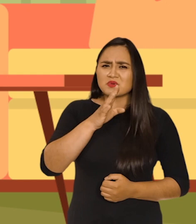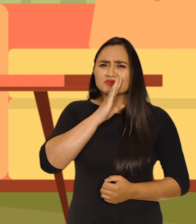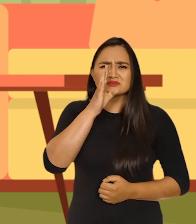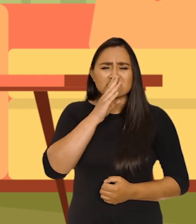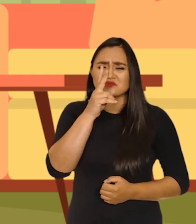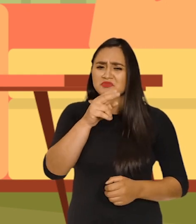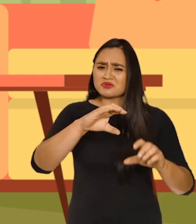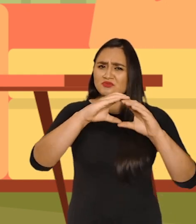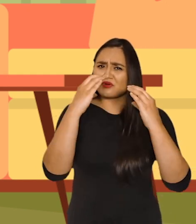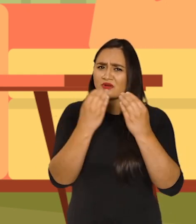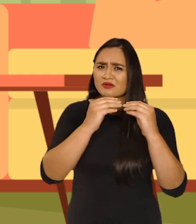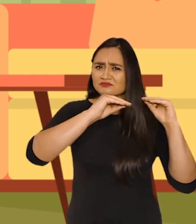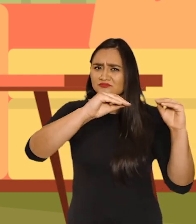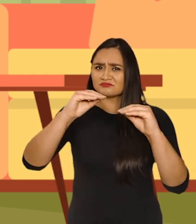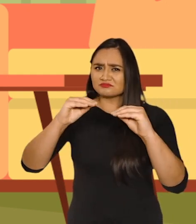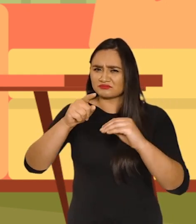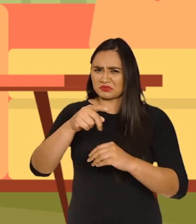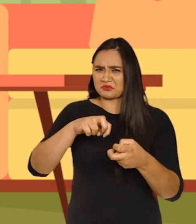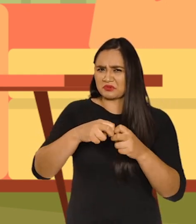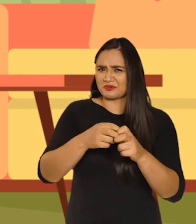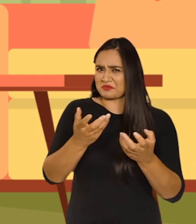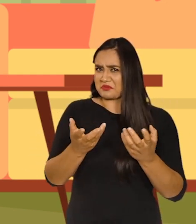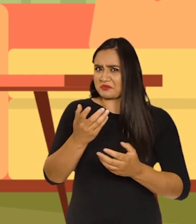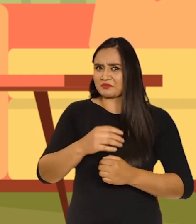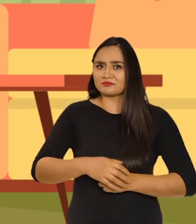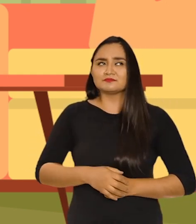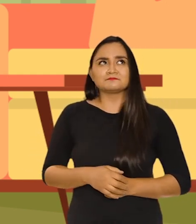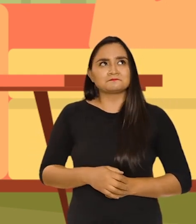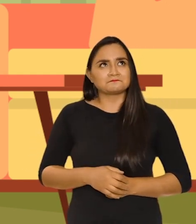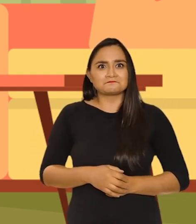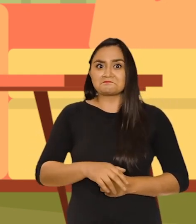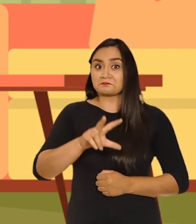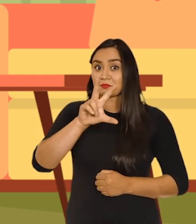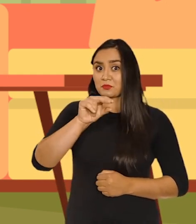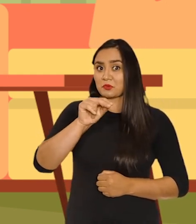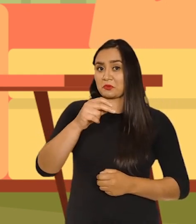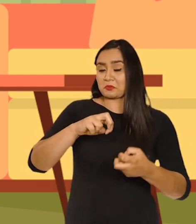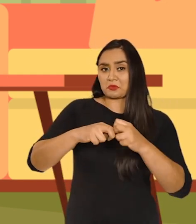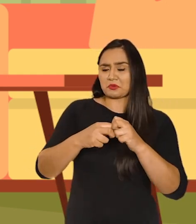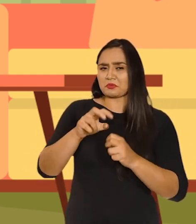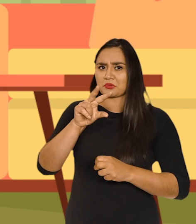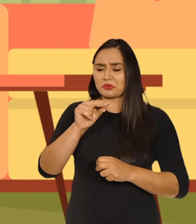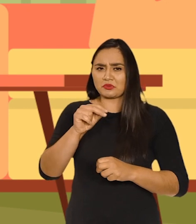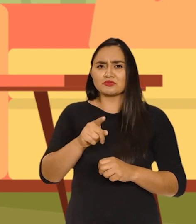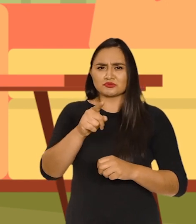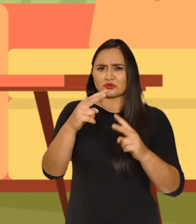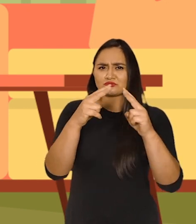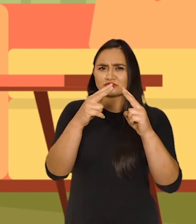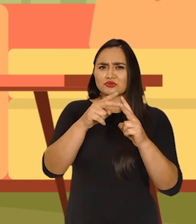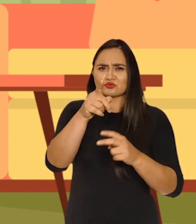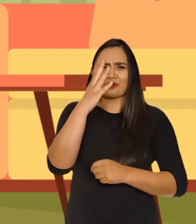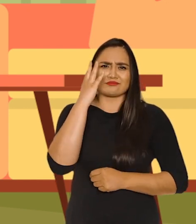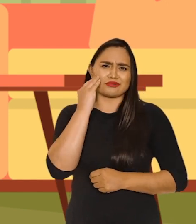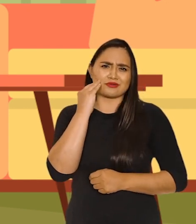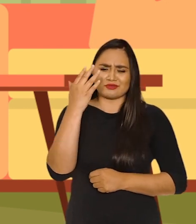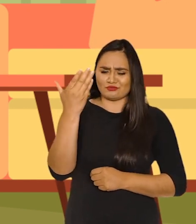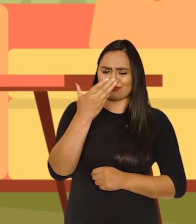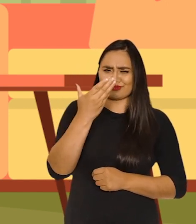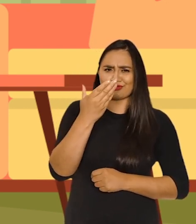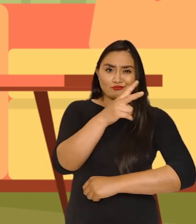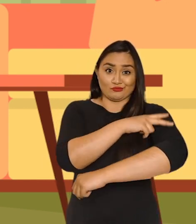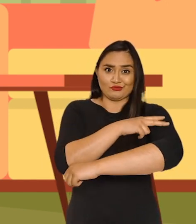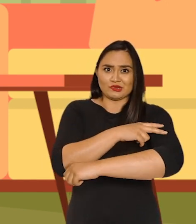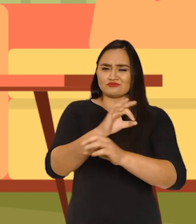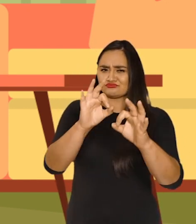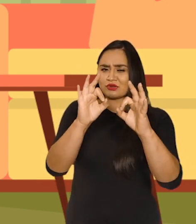siempre. ¿Crees que eso sea el problema? No, no es un problema en sí. Conozco tu gran experiencia